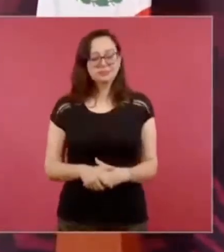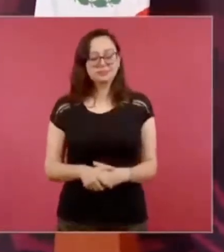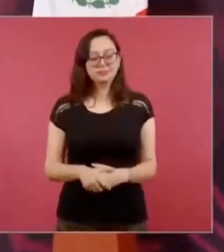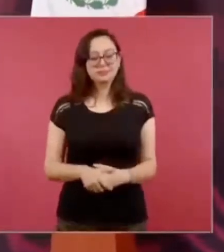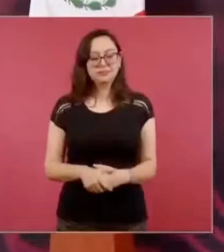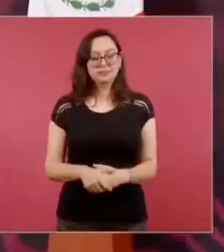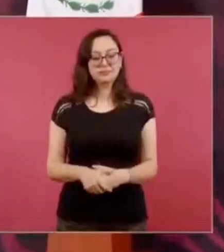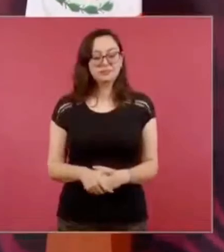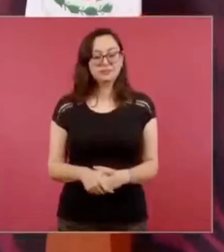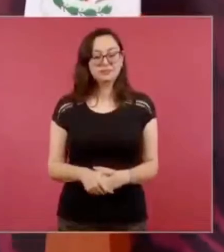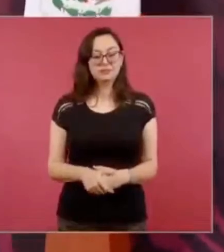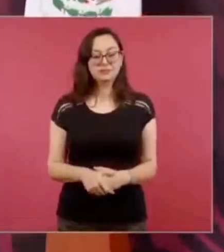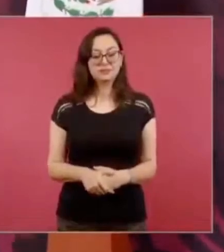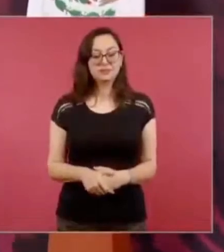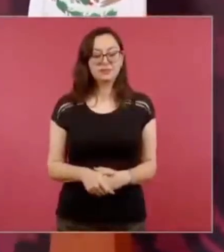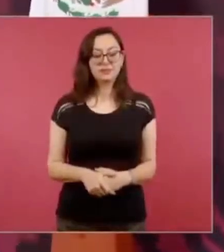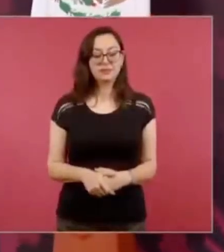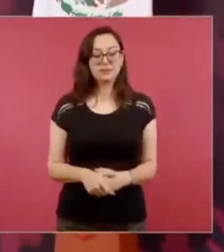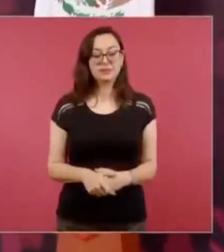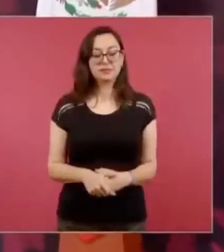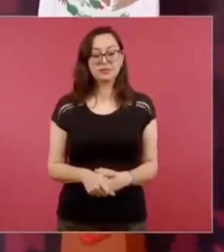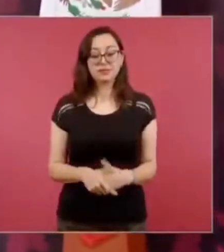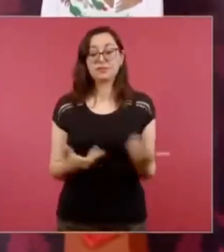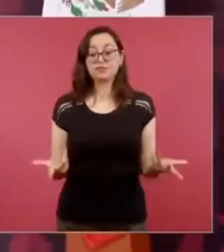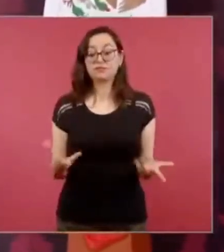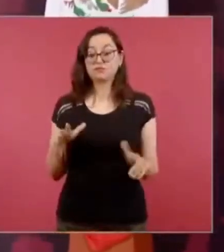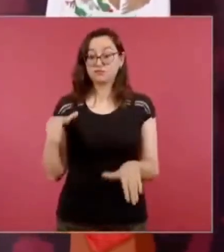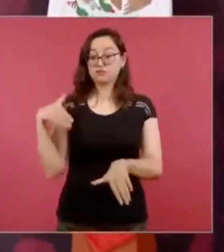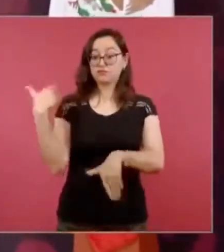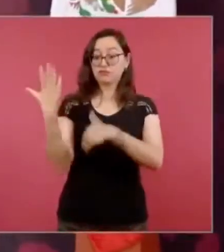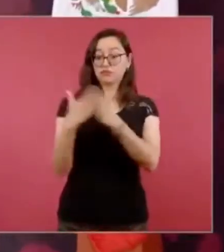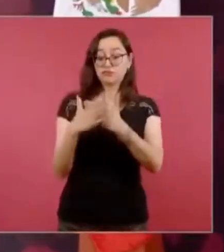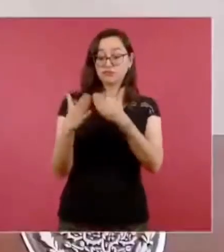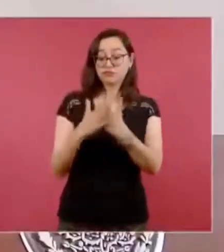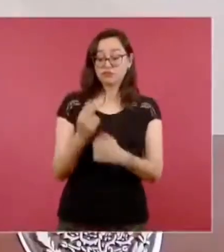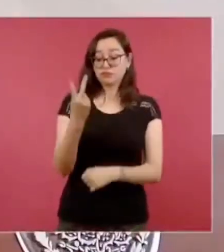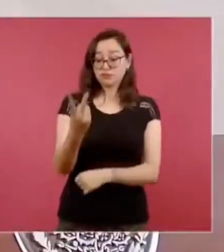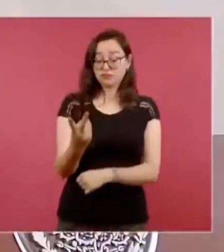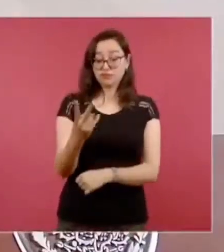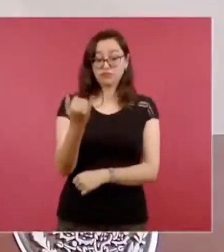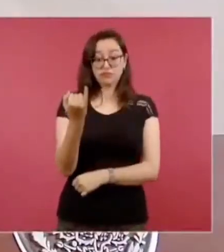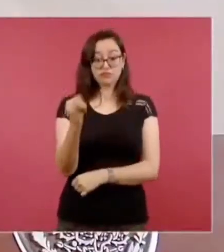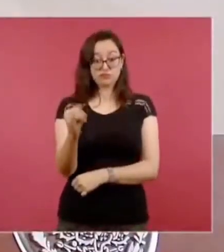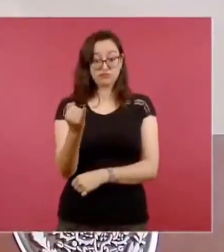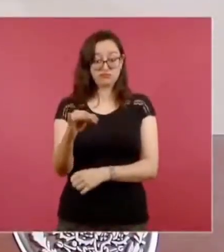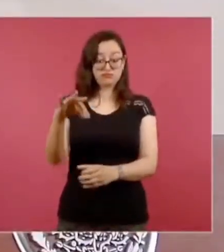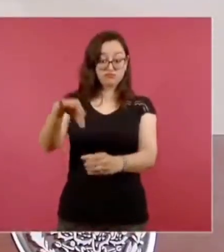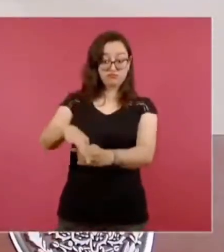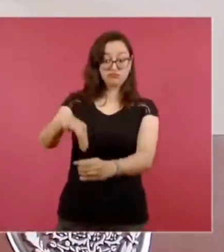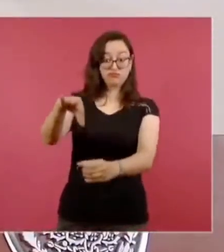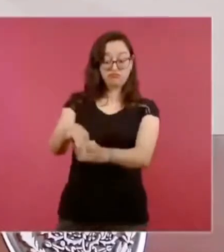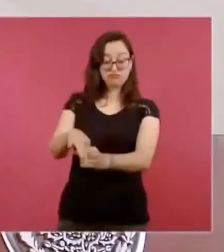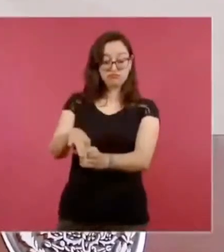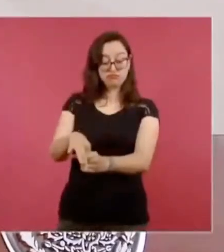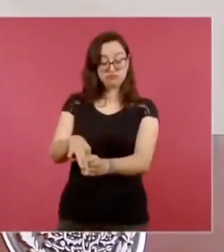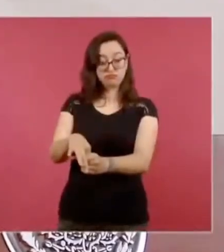Van a celebrarse elecciones y el pueblo va a